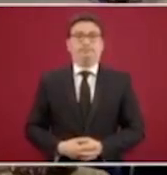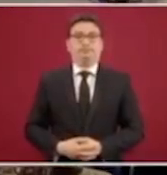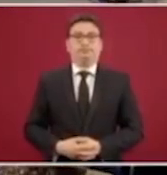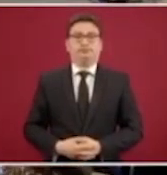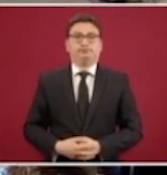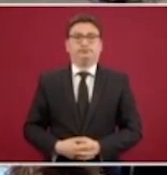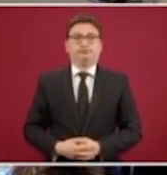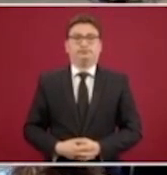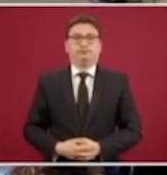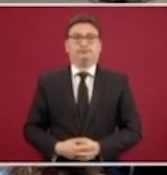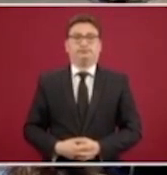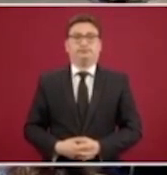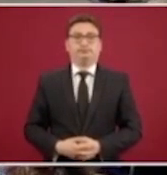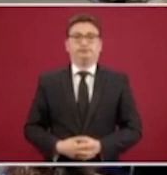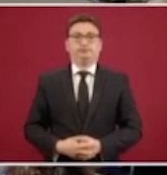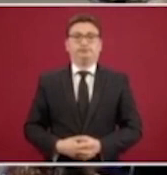Vamos,